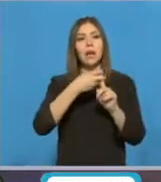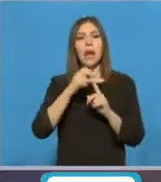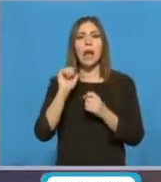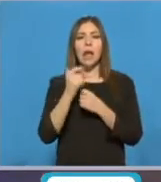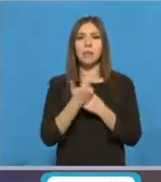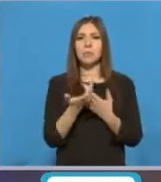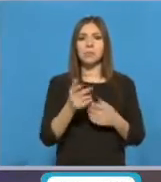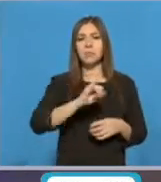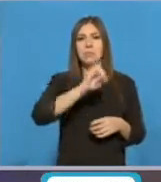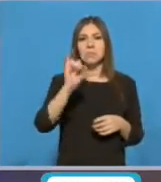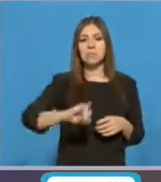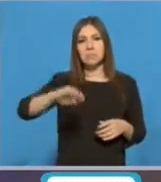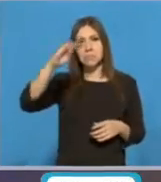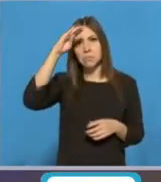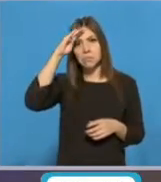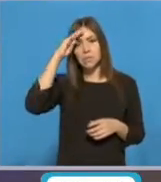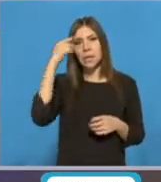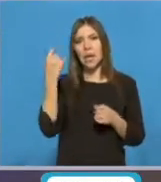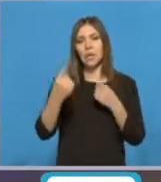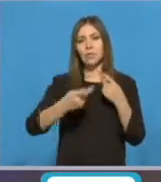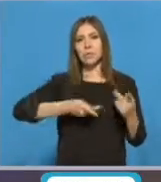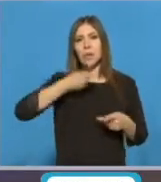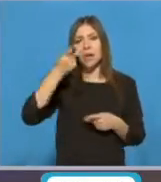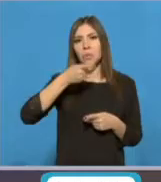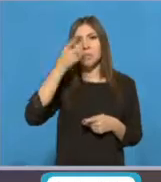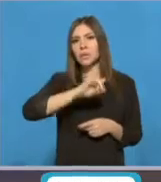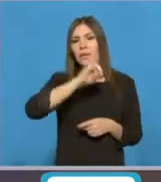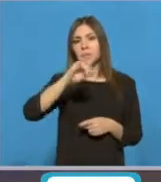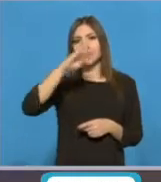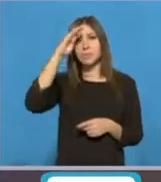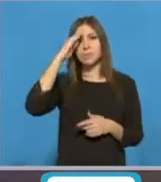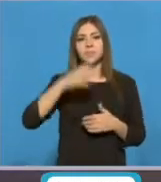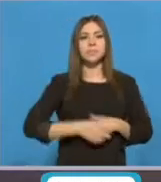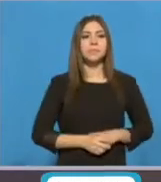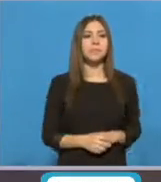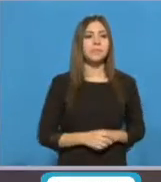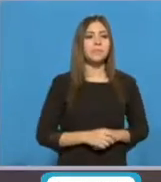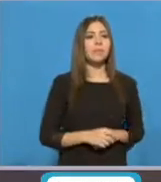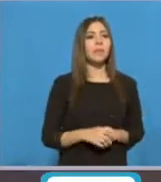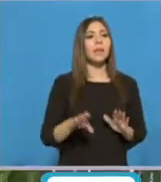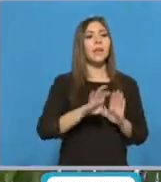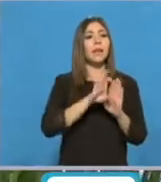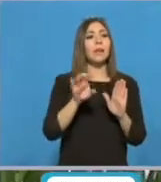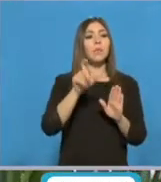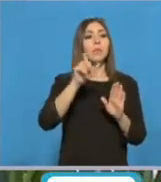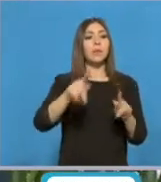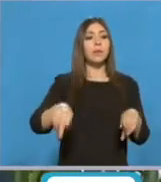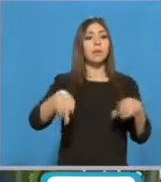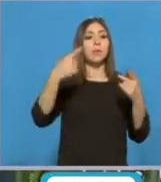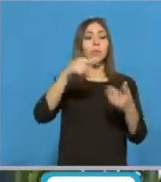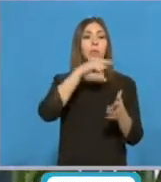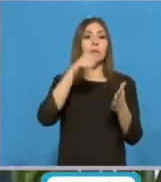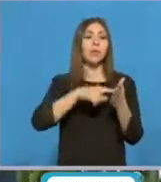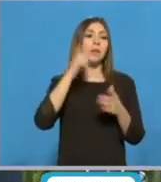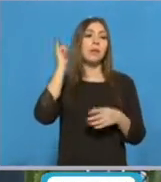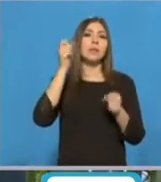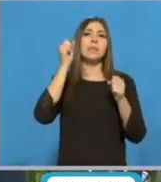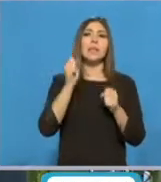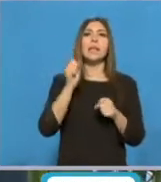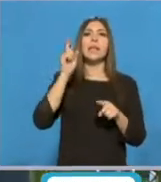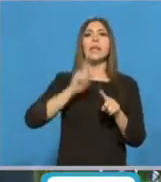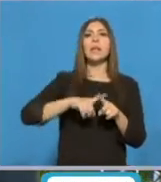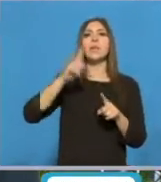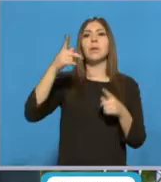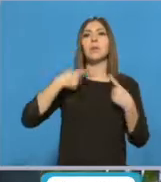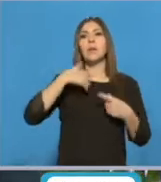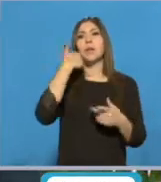Nunca pensamos, ¿no?, en estas preguntas. Claro. Y es que si se pudiese poner en oferta el espacio, seguramente habría más de un país que lo quisiera